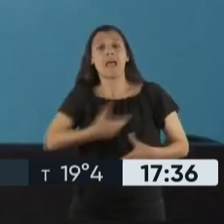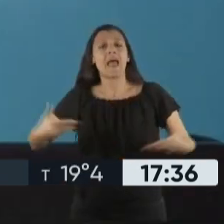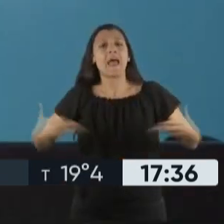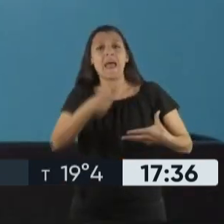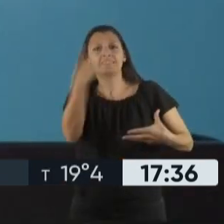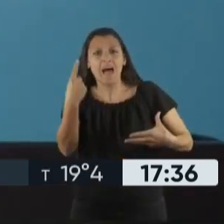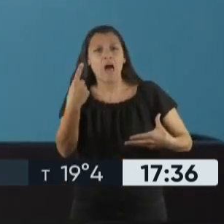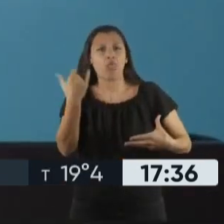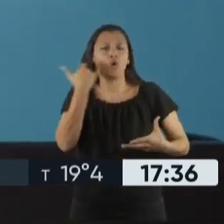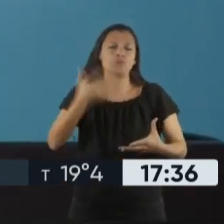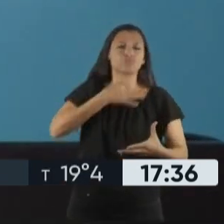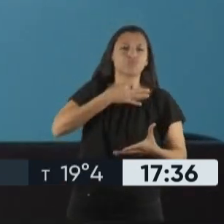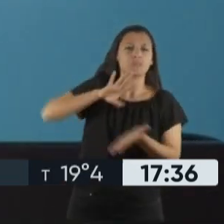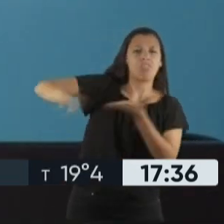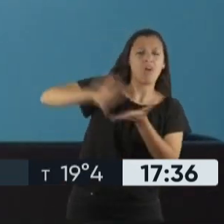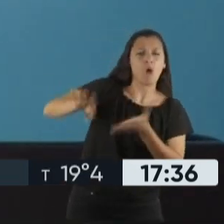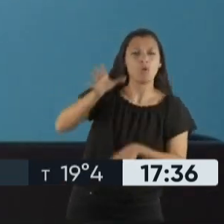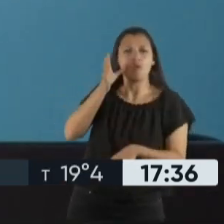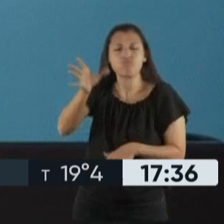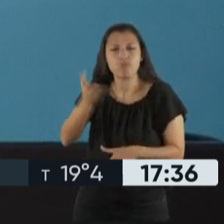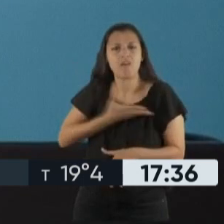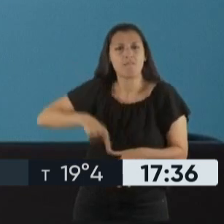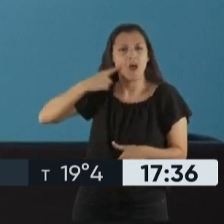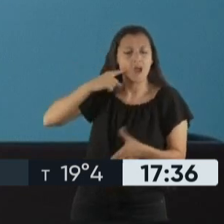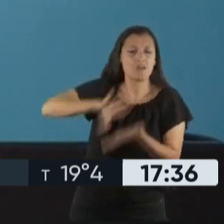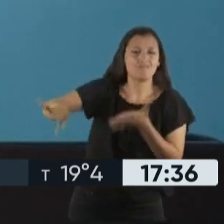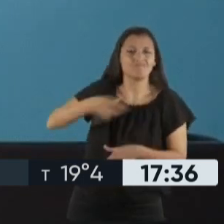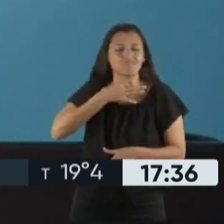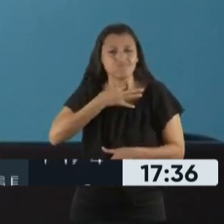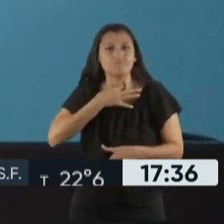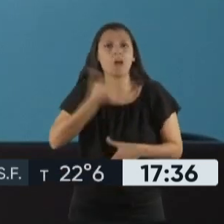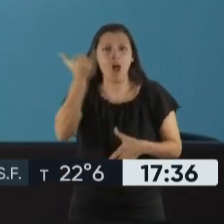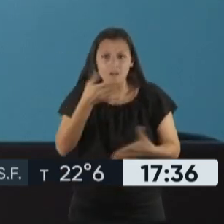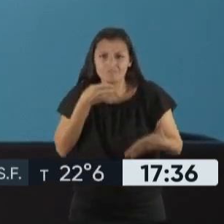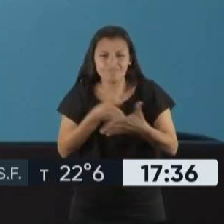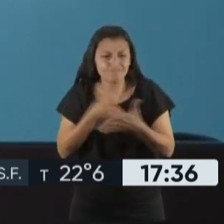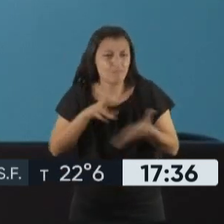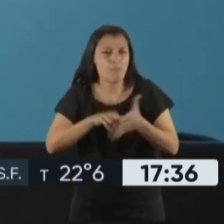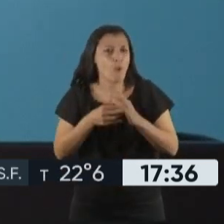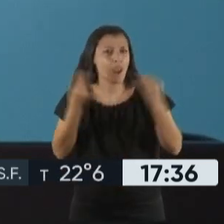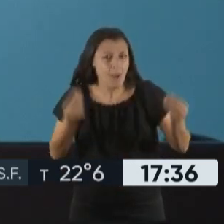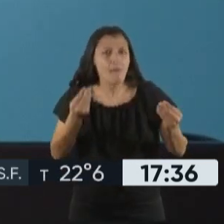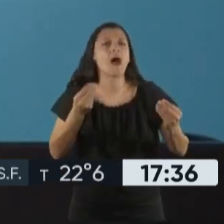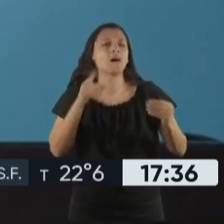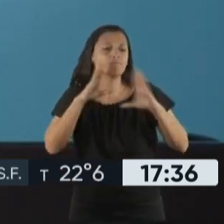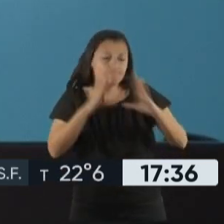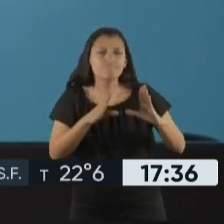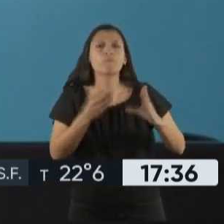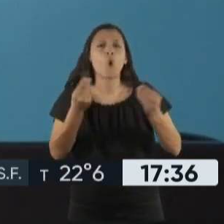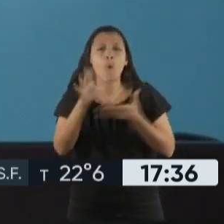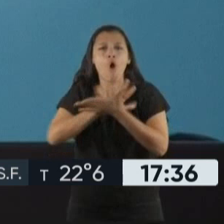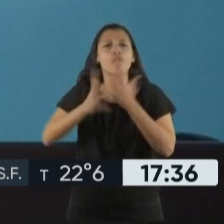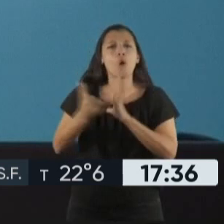deudas externas insostenibles, tenía una muy fuerte limitación en los instrumentos para lidiar